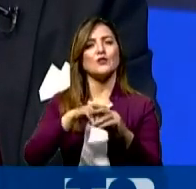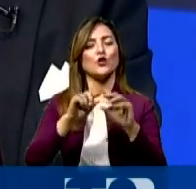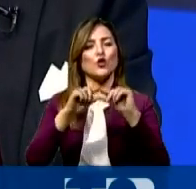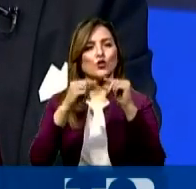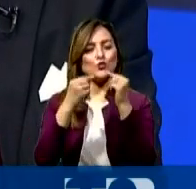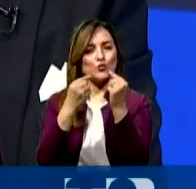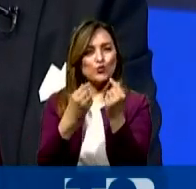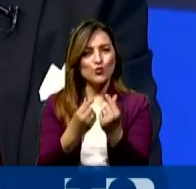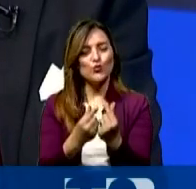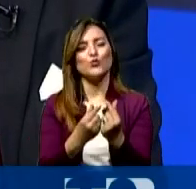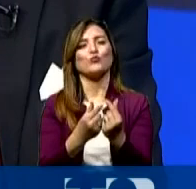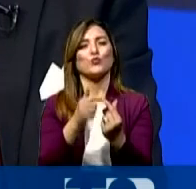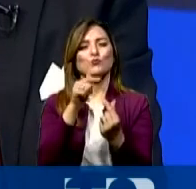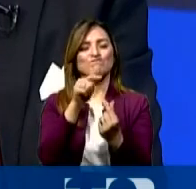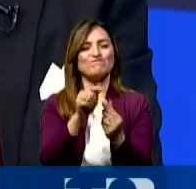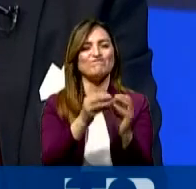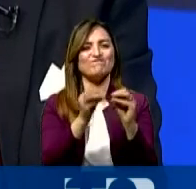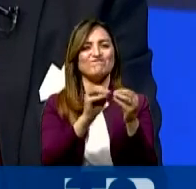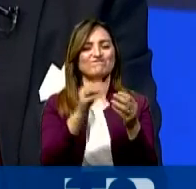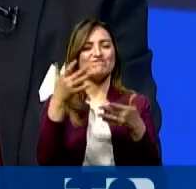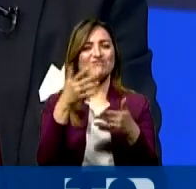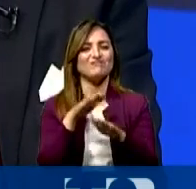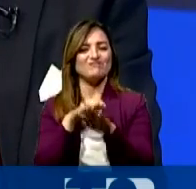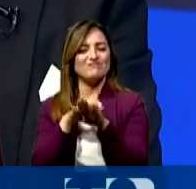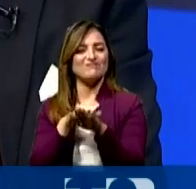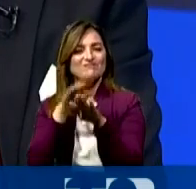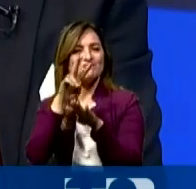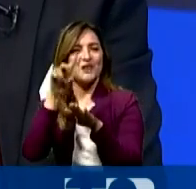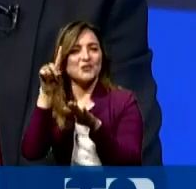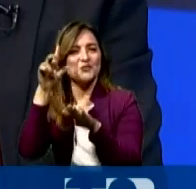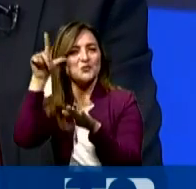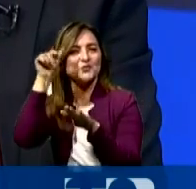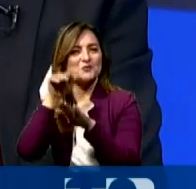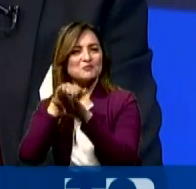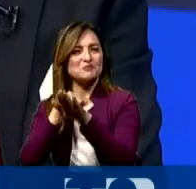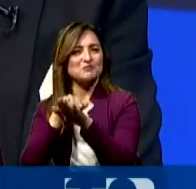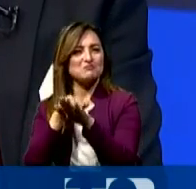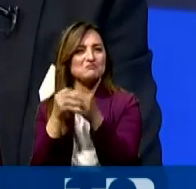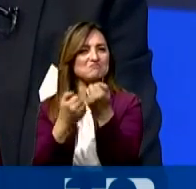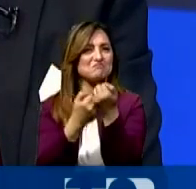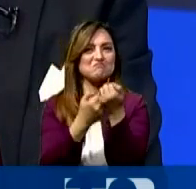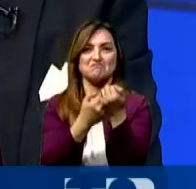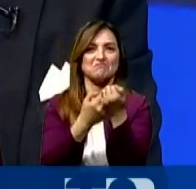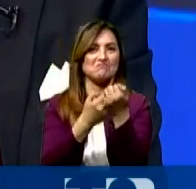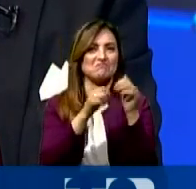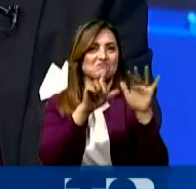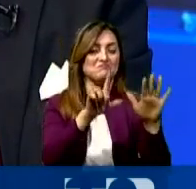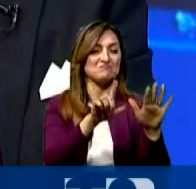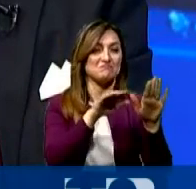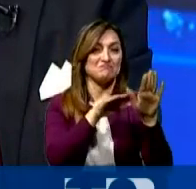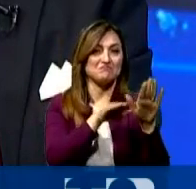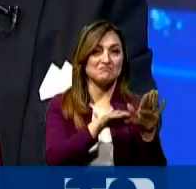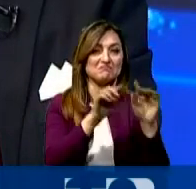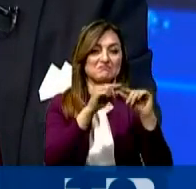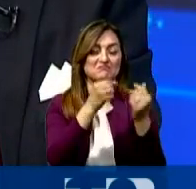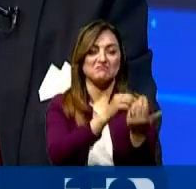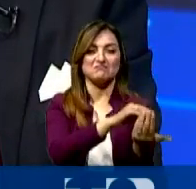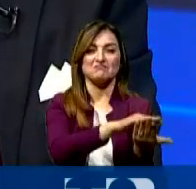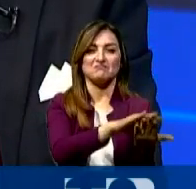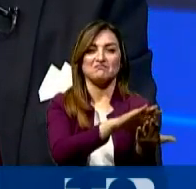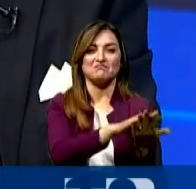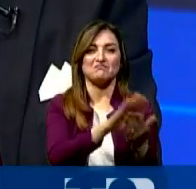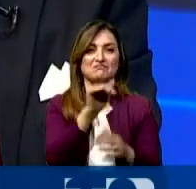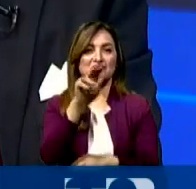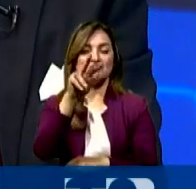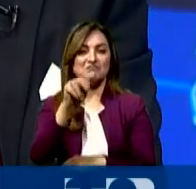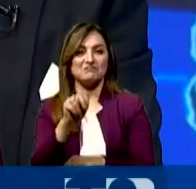alineada a la bancada oficialista la idea dividió sus votos siete de ellos votaron a favor y el ban también 13 votaron a favor de